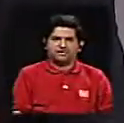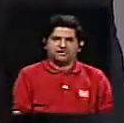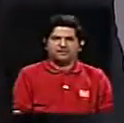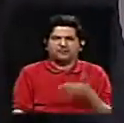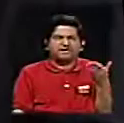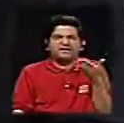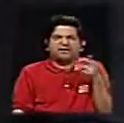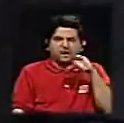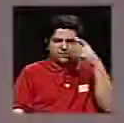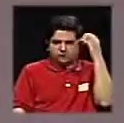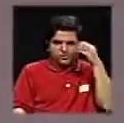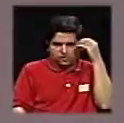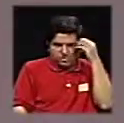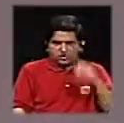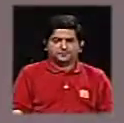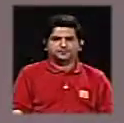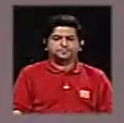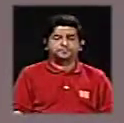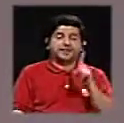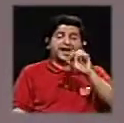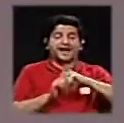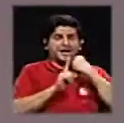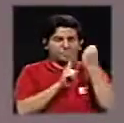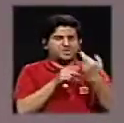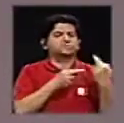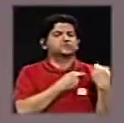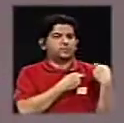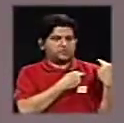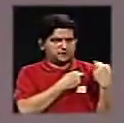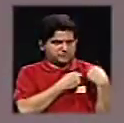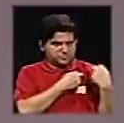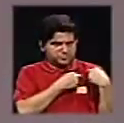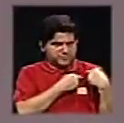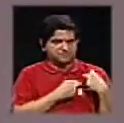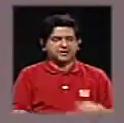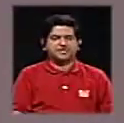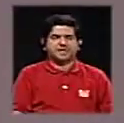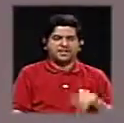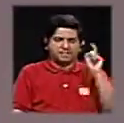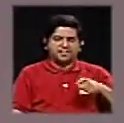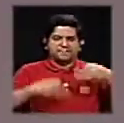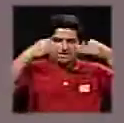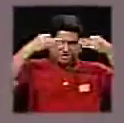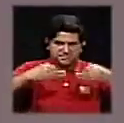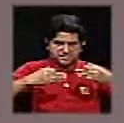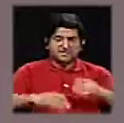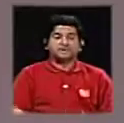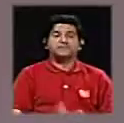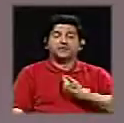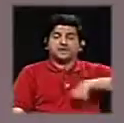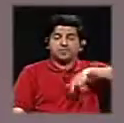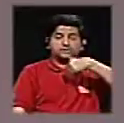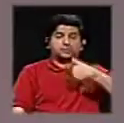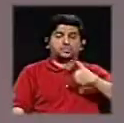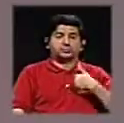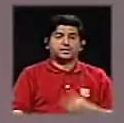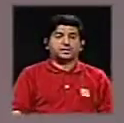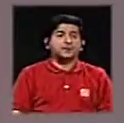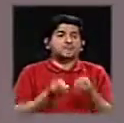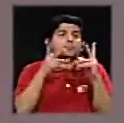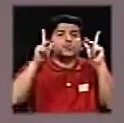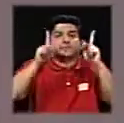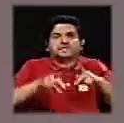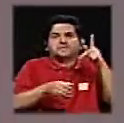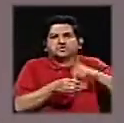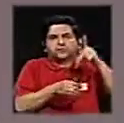qué, en su opinión? Bueno, hay un asunto de responsabilidades de quien tiene que tomar decisiones. Nosotros tenemos una maraña de gente que